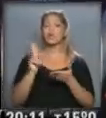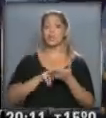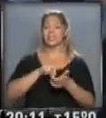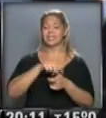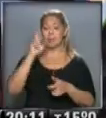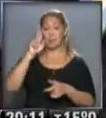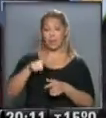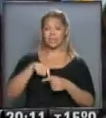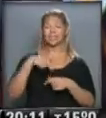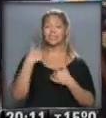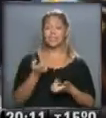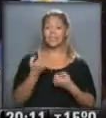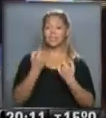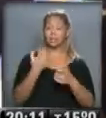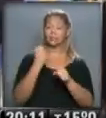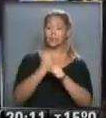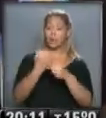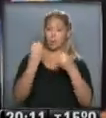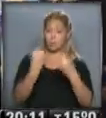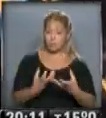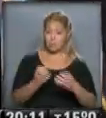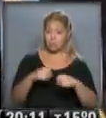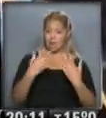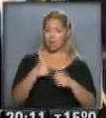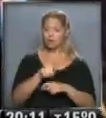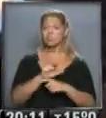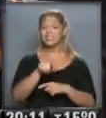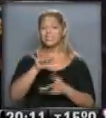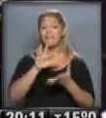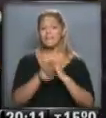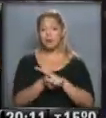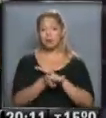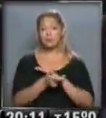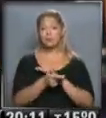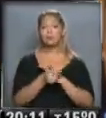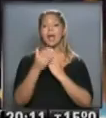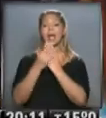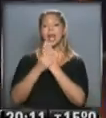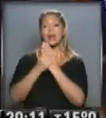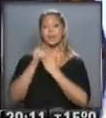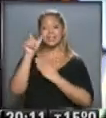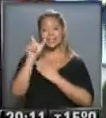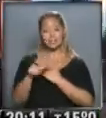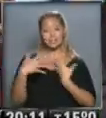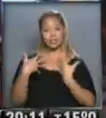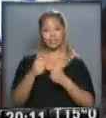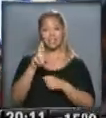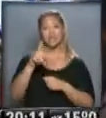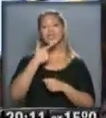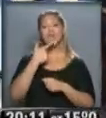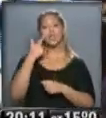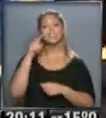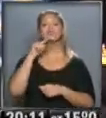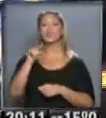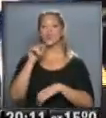estratégico y de tornar más eficiente la gestión pública. De este modo, el flamante ministro de Defensa, Agustín Rossi, tendrá bajo